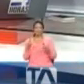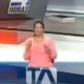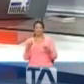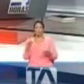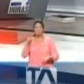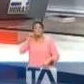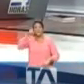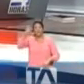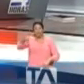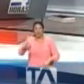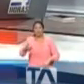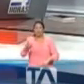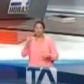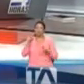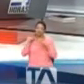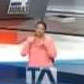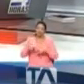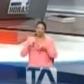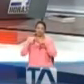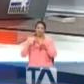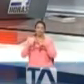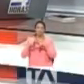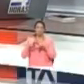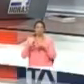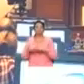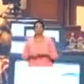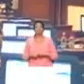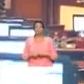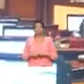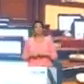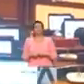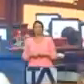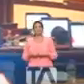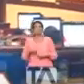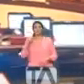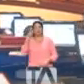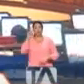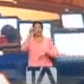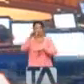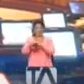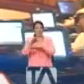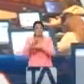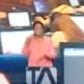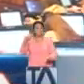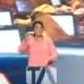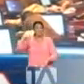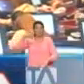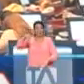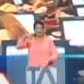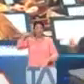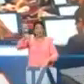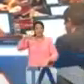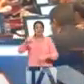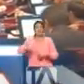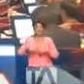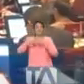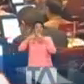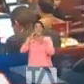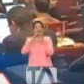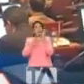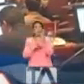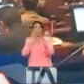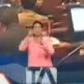audiencia de amparo contra dicho cuerpo legal. A las 2 de la tarde de este miércoles iniciará el trámite del Código